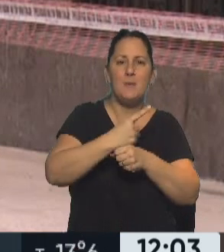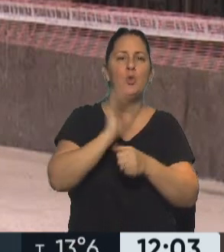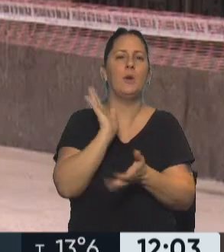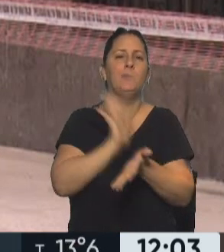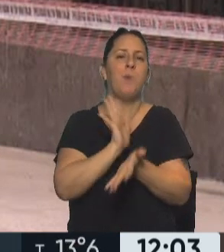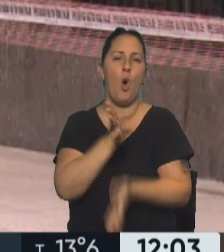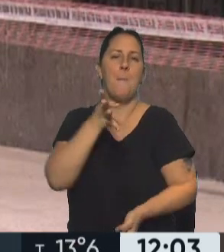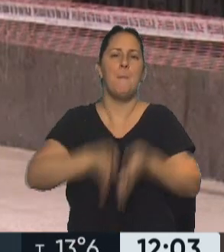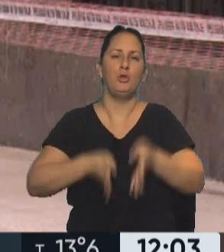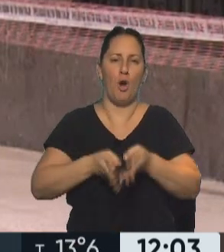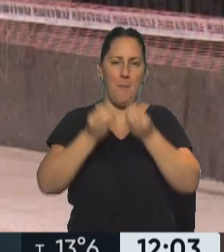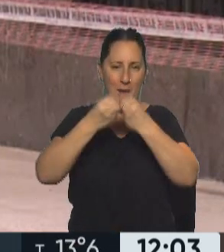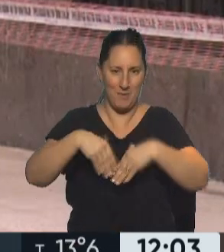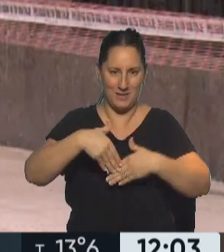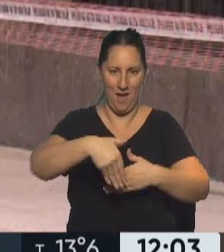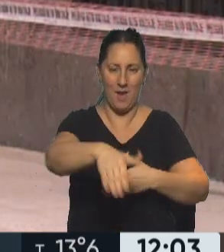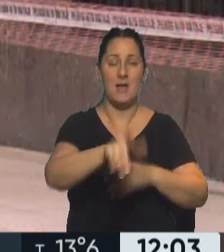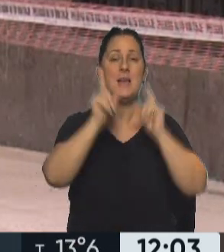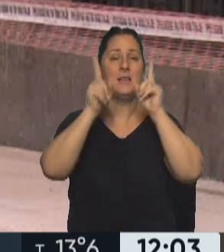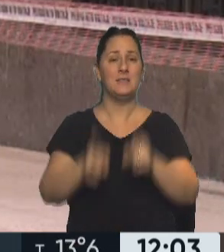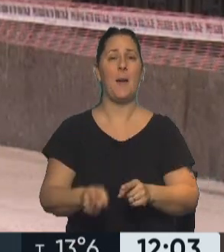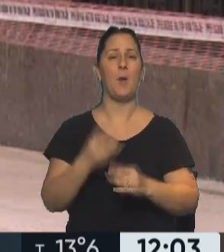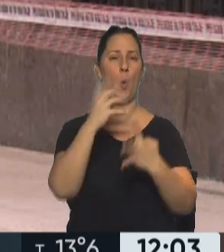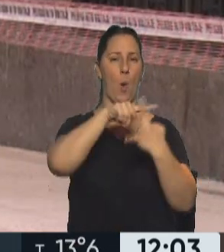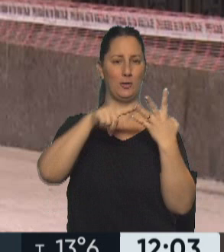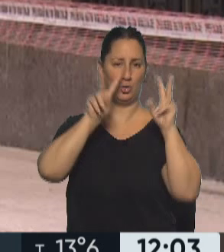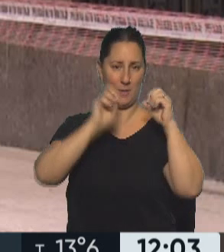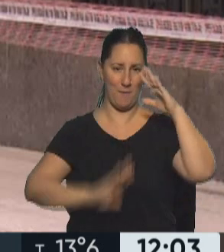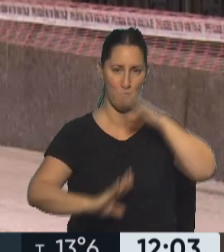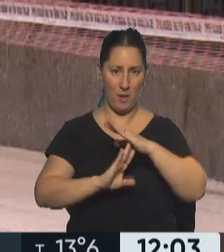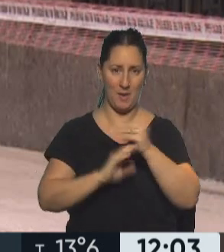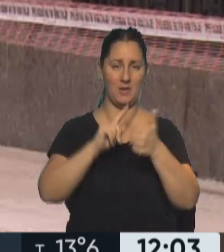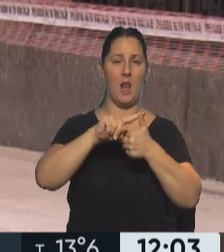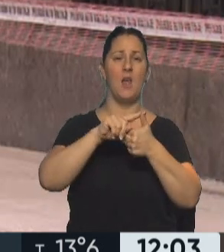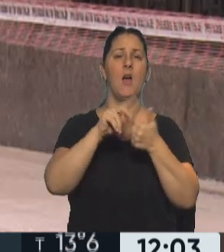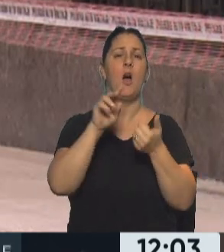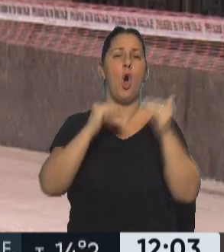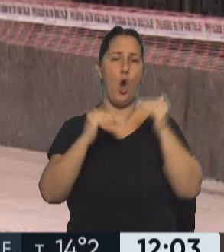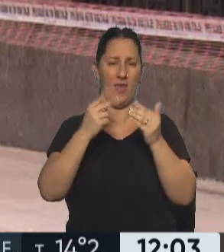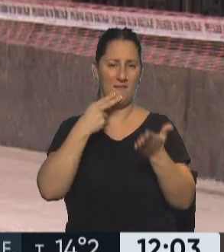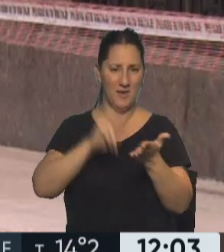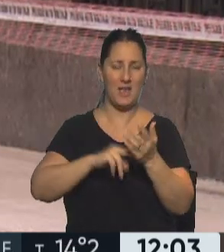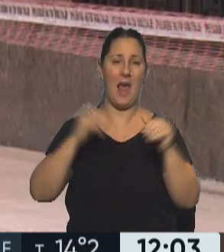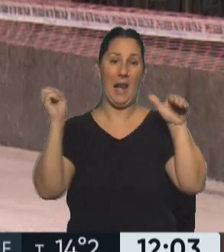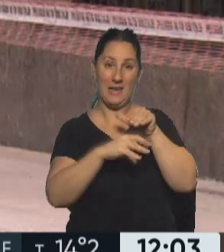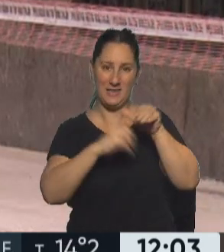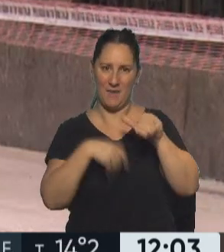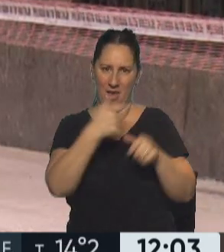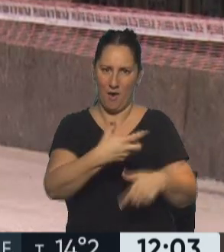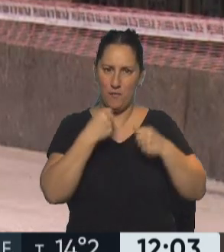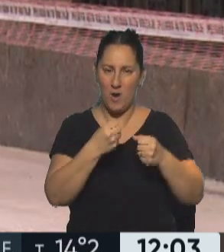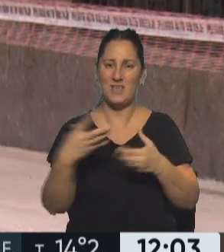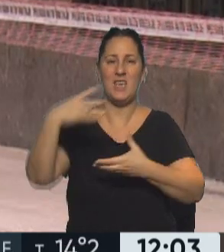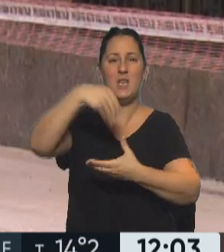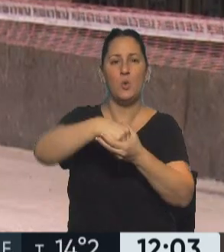el propio ministro. Pero además también 4 ejes fundamentales, entre ellos el orden fiscal, el fortalecimiento de las reservas, la inclusión